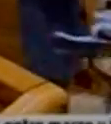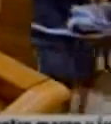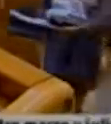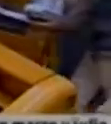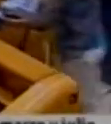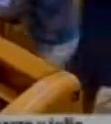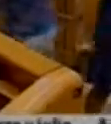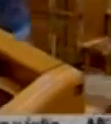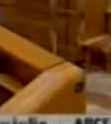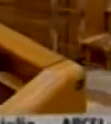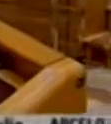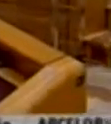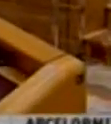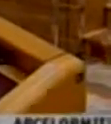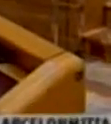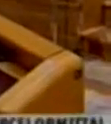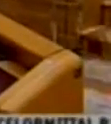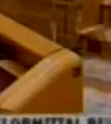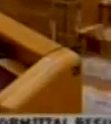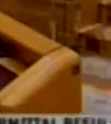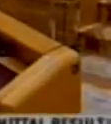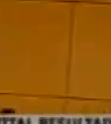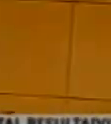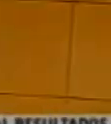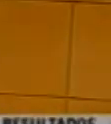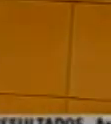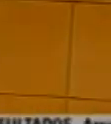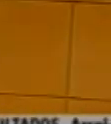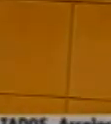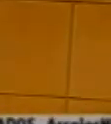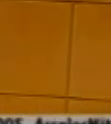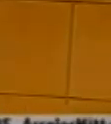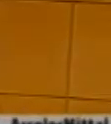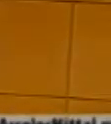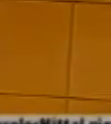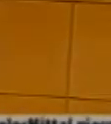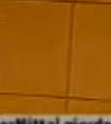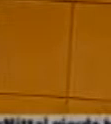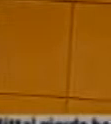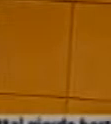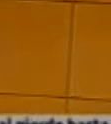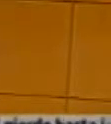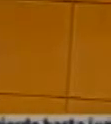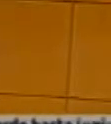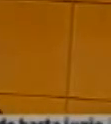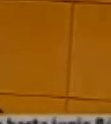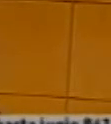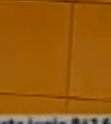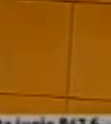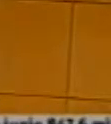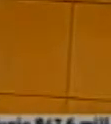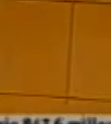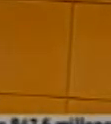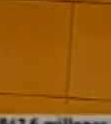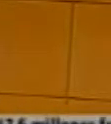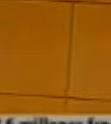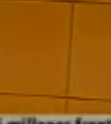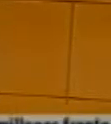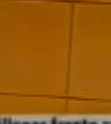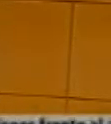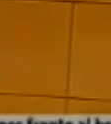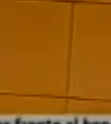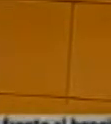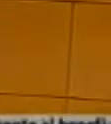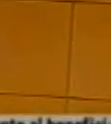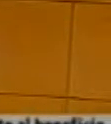Seguimos en este pleno del Congreso de los Diputados que se celebra en el Senado porque el hemiciclo del Congreso está en obras. Es el turno